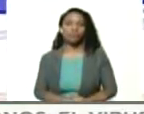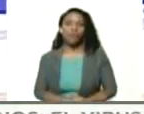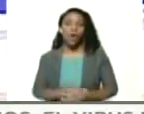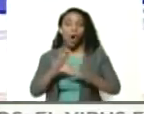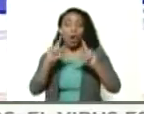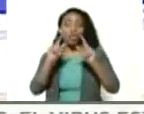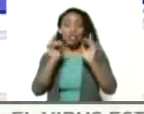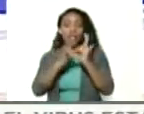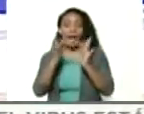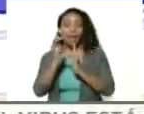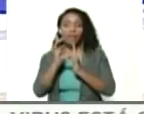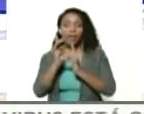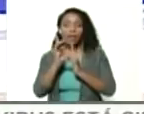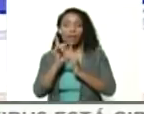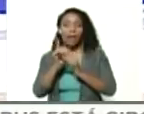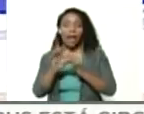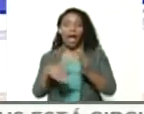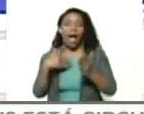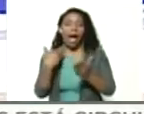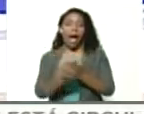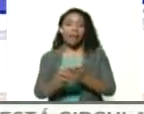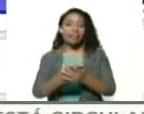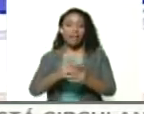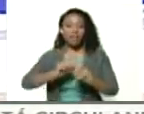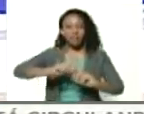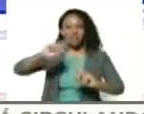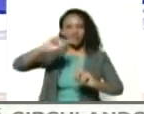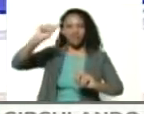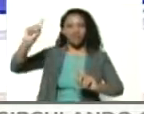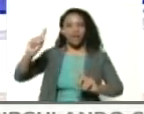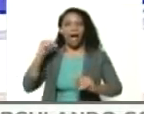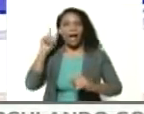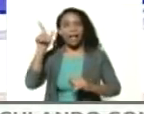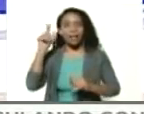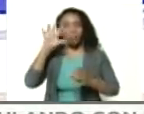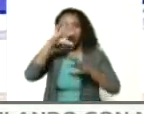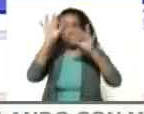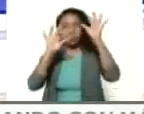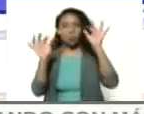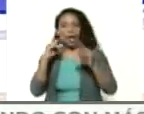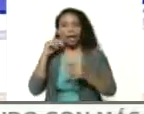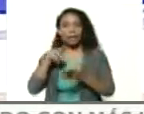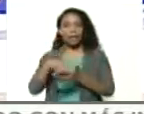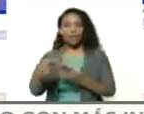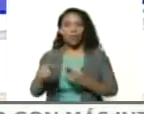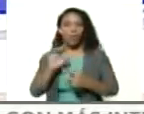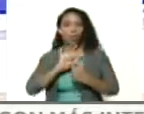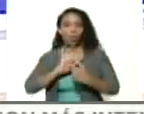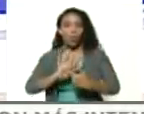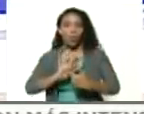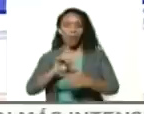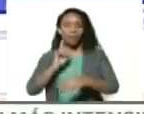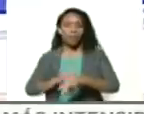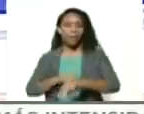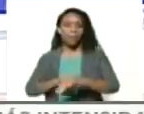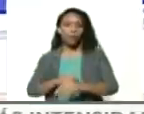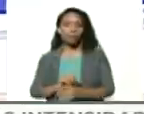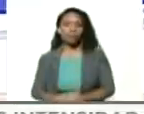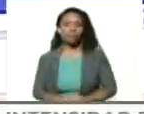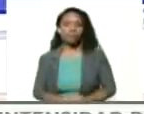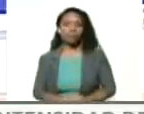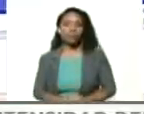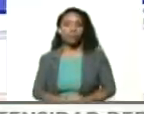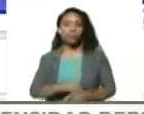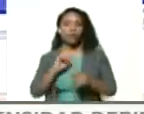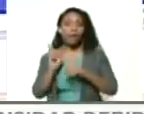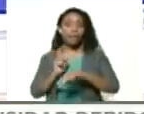de abril, hasta rayos y centellas han caído para señalar este tiempo, ¿verdad? Este